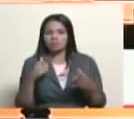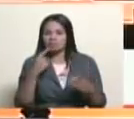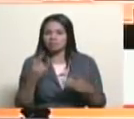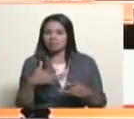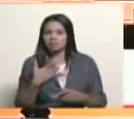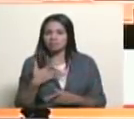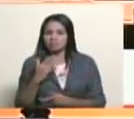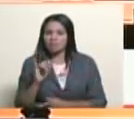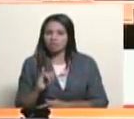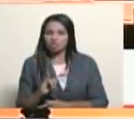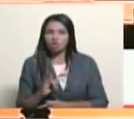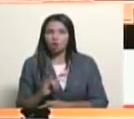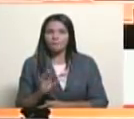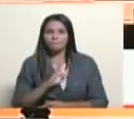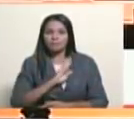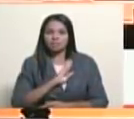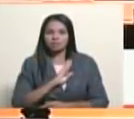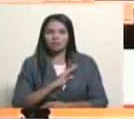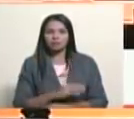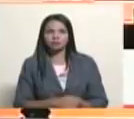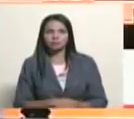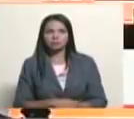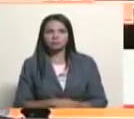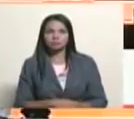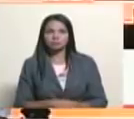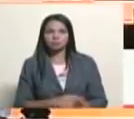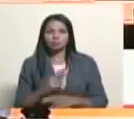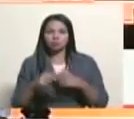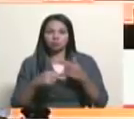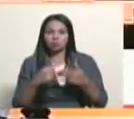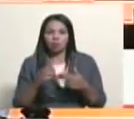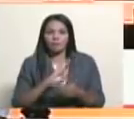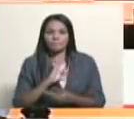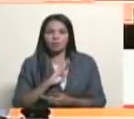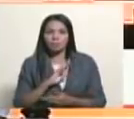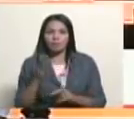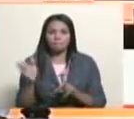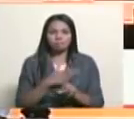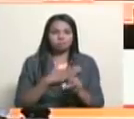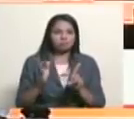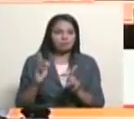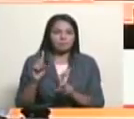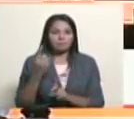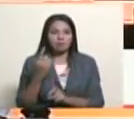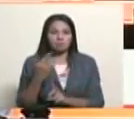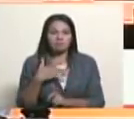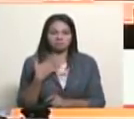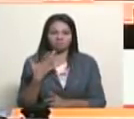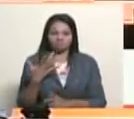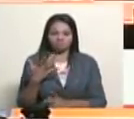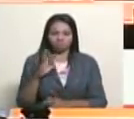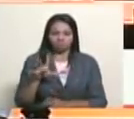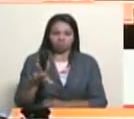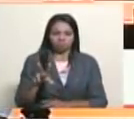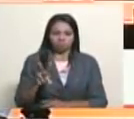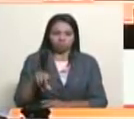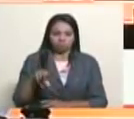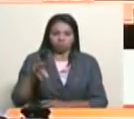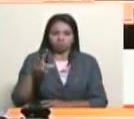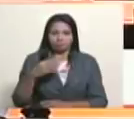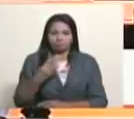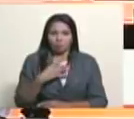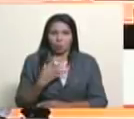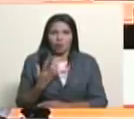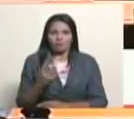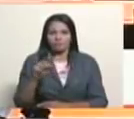sentimiento muy personal. Yo cada agresión, en primer lugar, me llena de indignación. Y